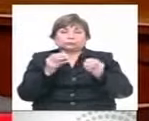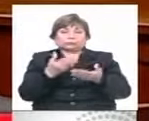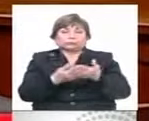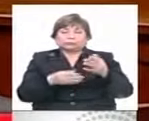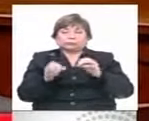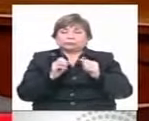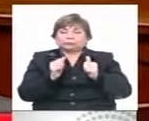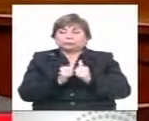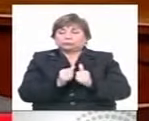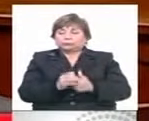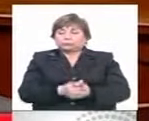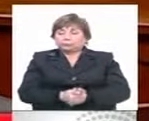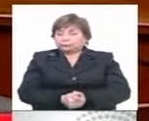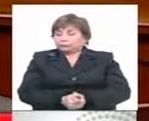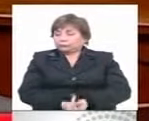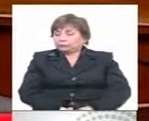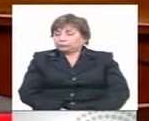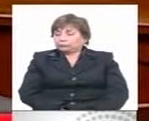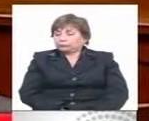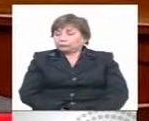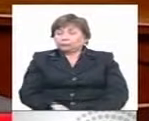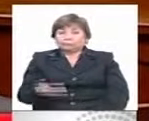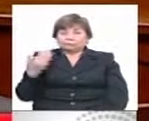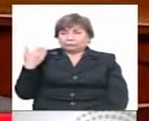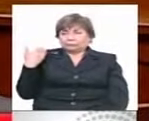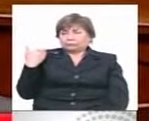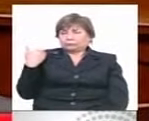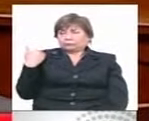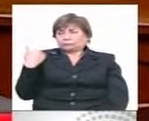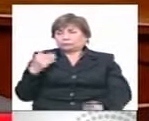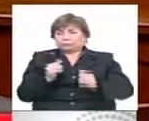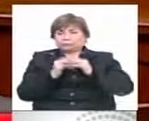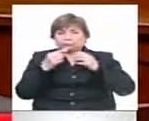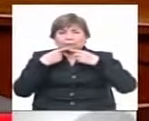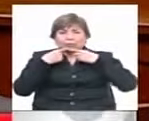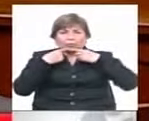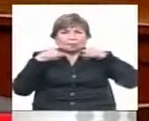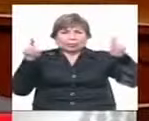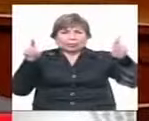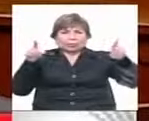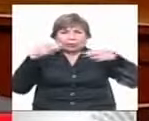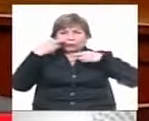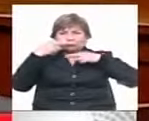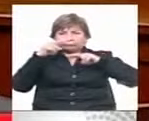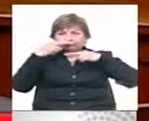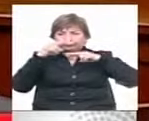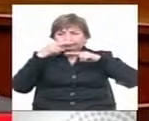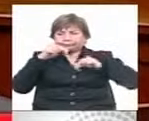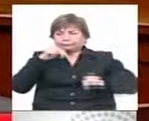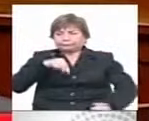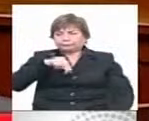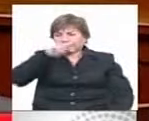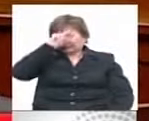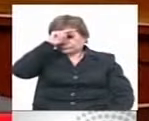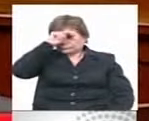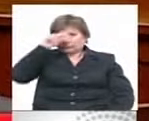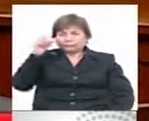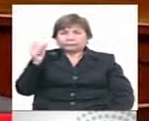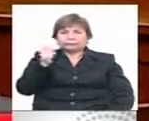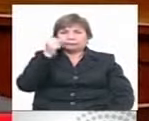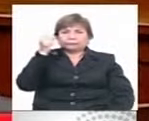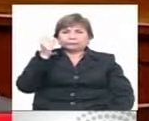actividad turística. Hace unos días se hizo pública la noticia de que el Perú ganó